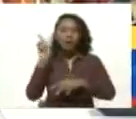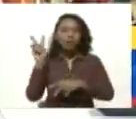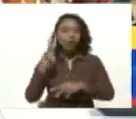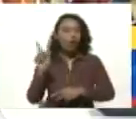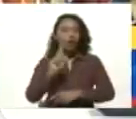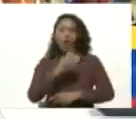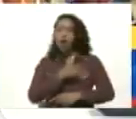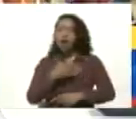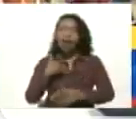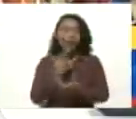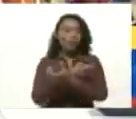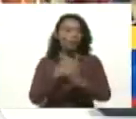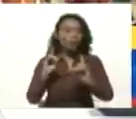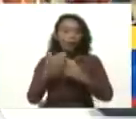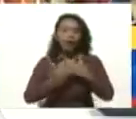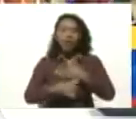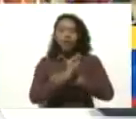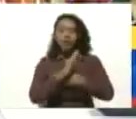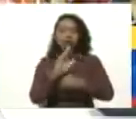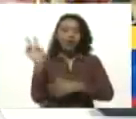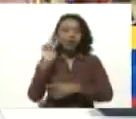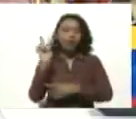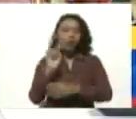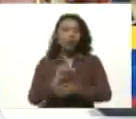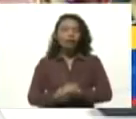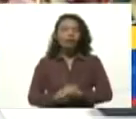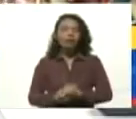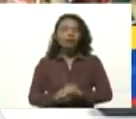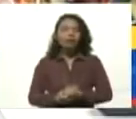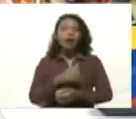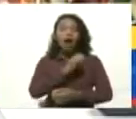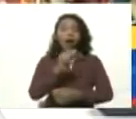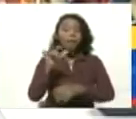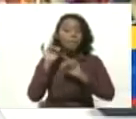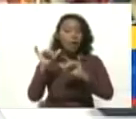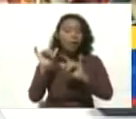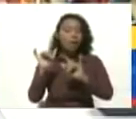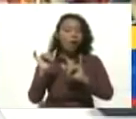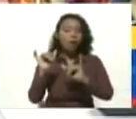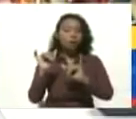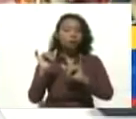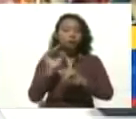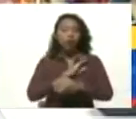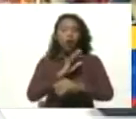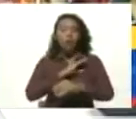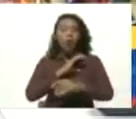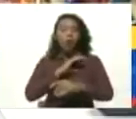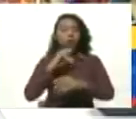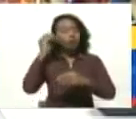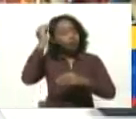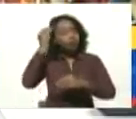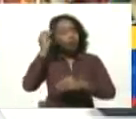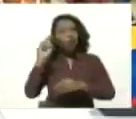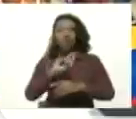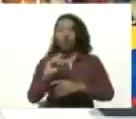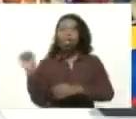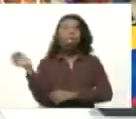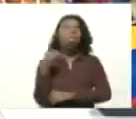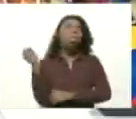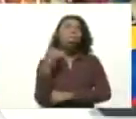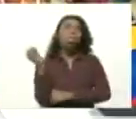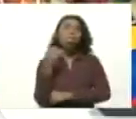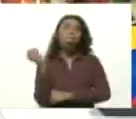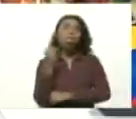quieren democracia y avance para Venezuela. Cada quien saque sus propias conclusiones. No le paran